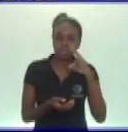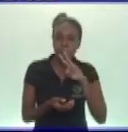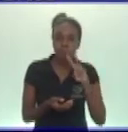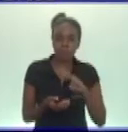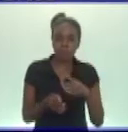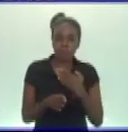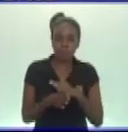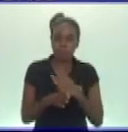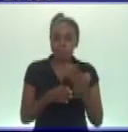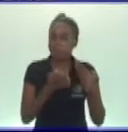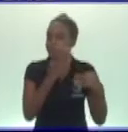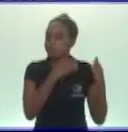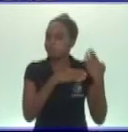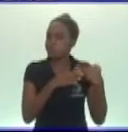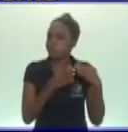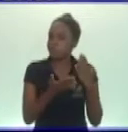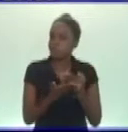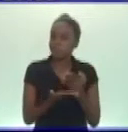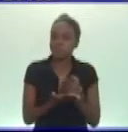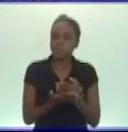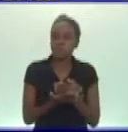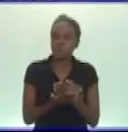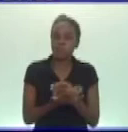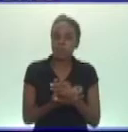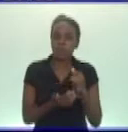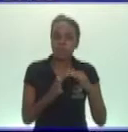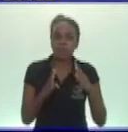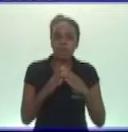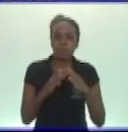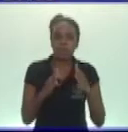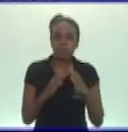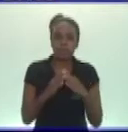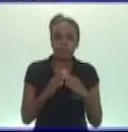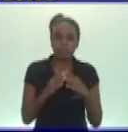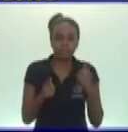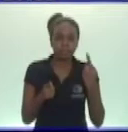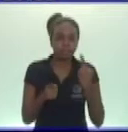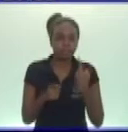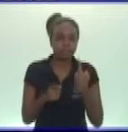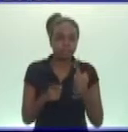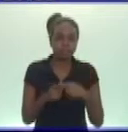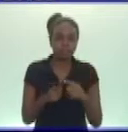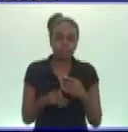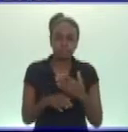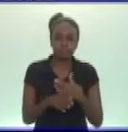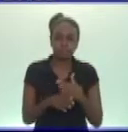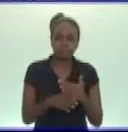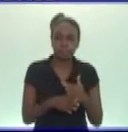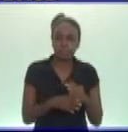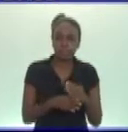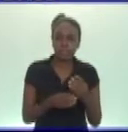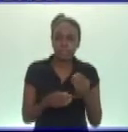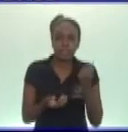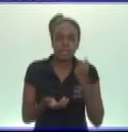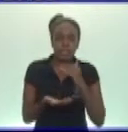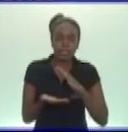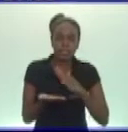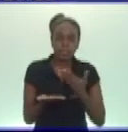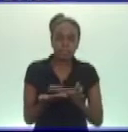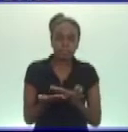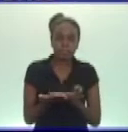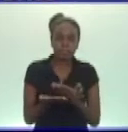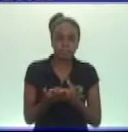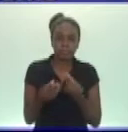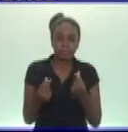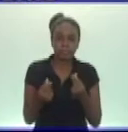Goriot. Pero de igual manera, en Casa de Muñecas, si vemos a Nora, tiene la necesidad de pedir dinero para poder salvar la